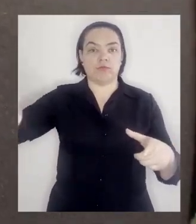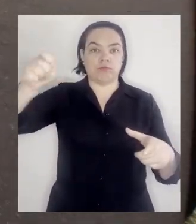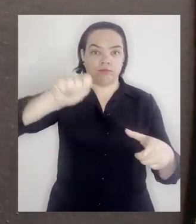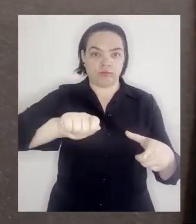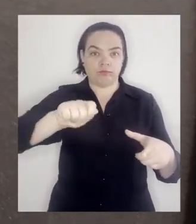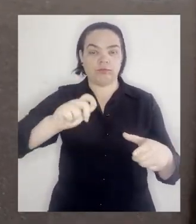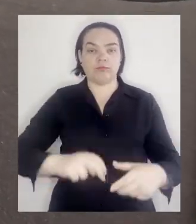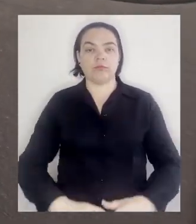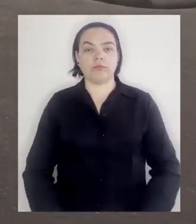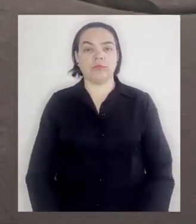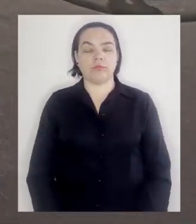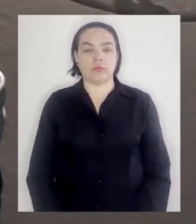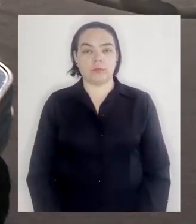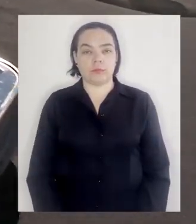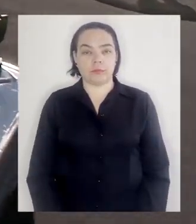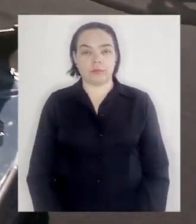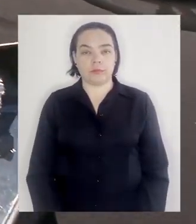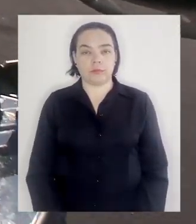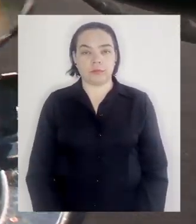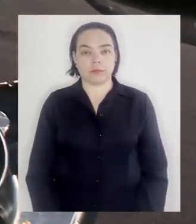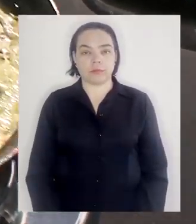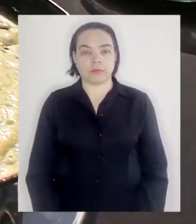Ya.